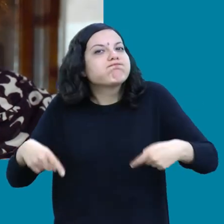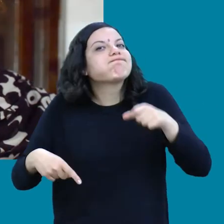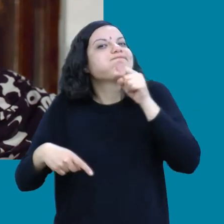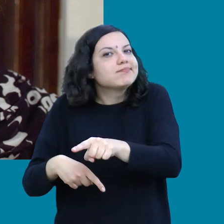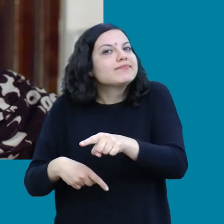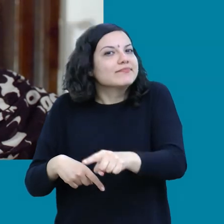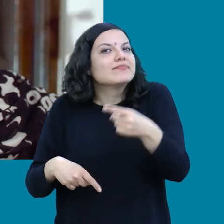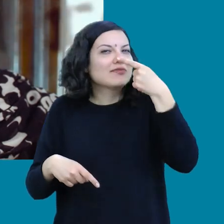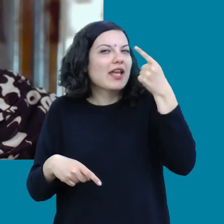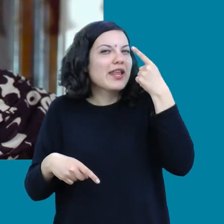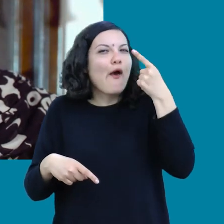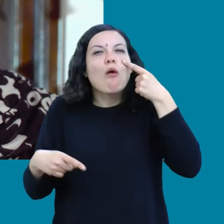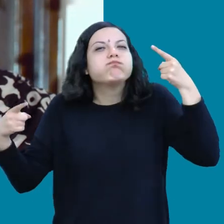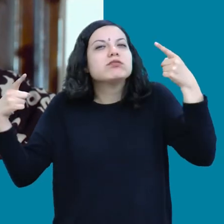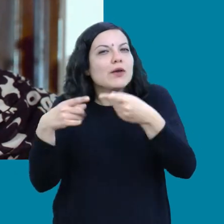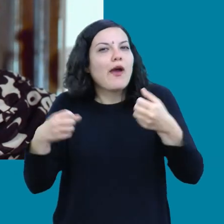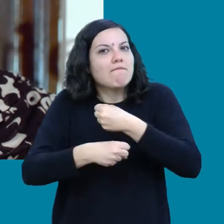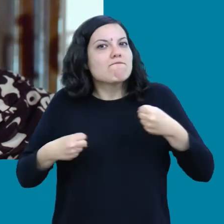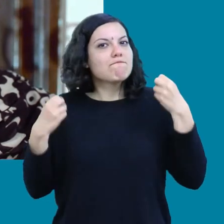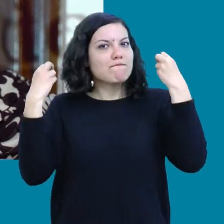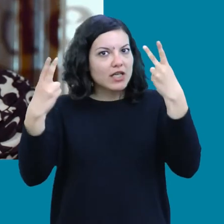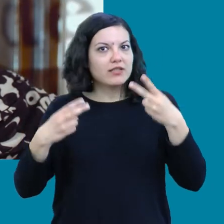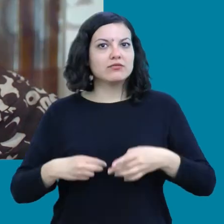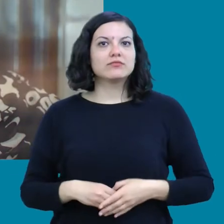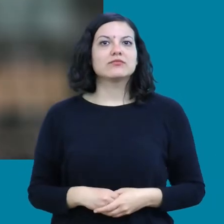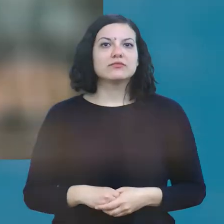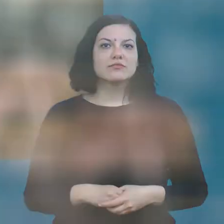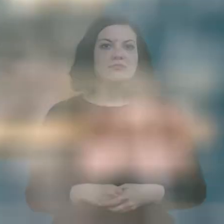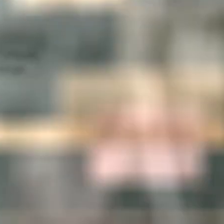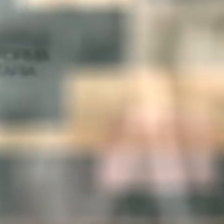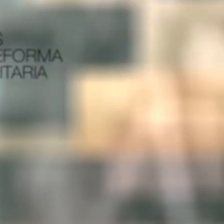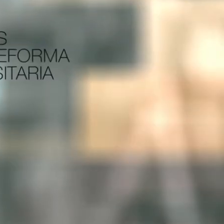movimientos sociales que claramente tienen intereses emancipatorios, digamos.